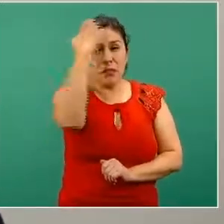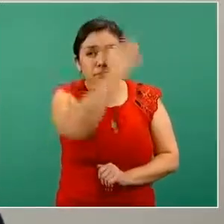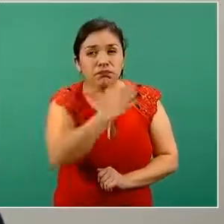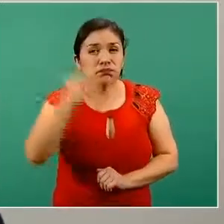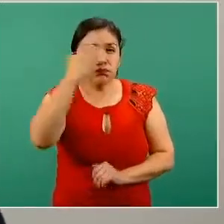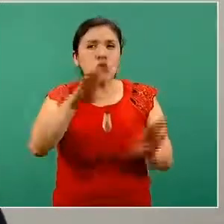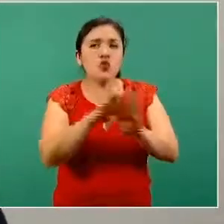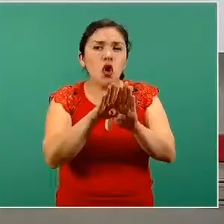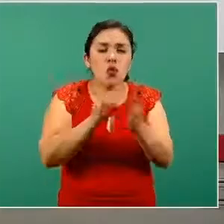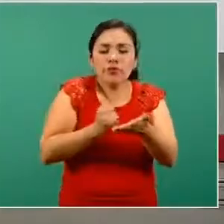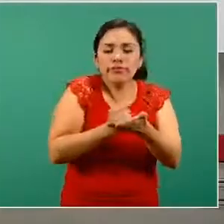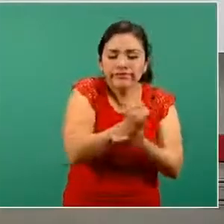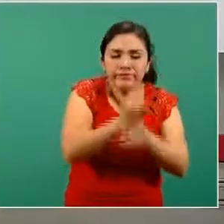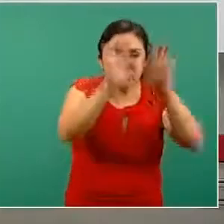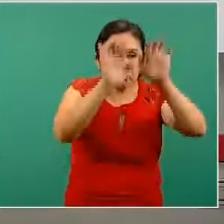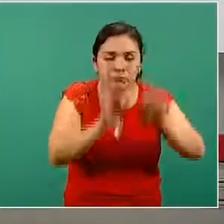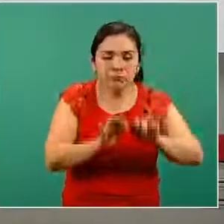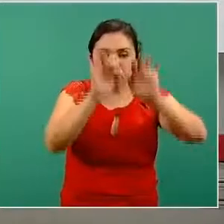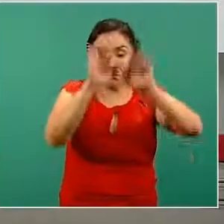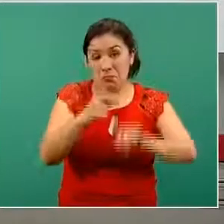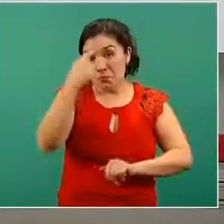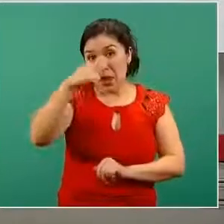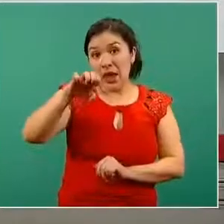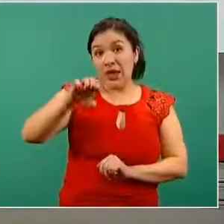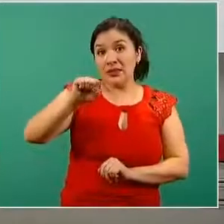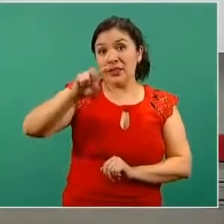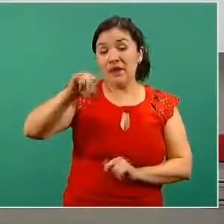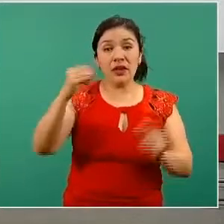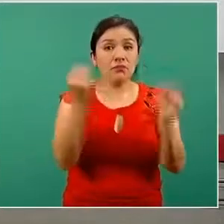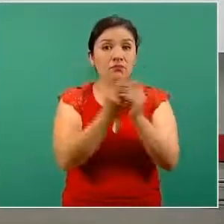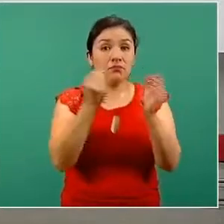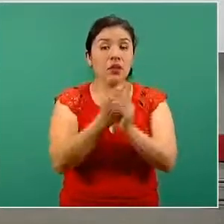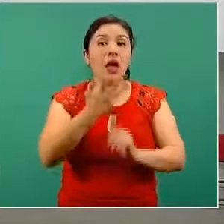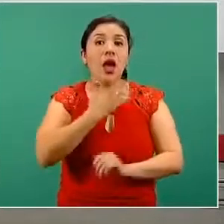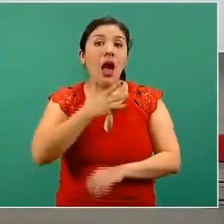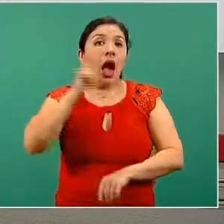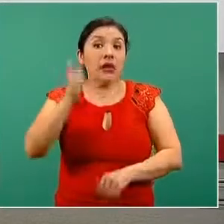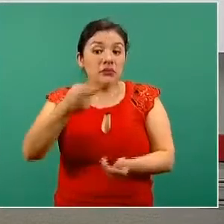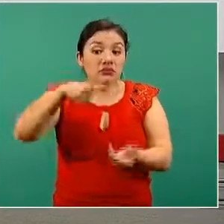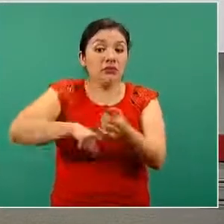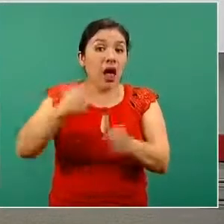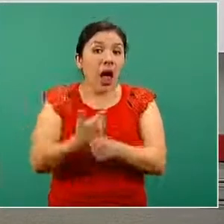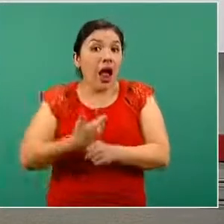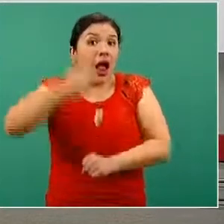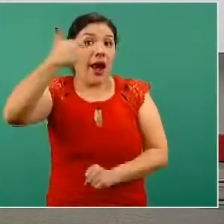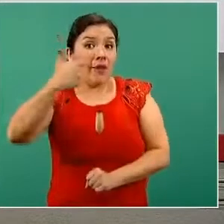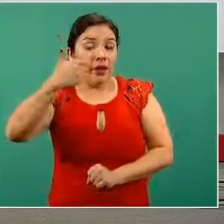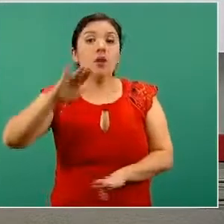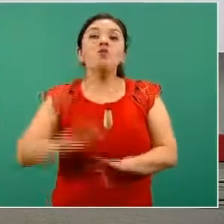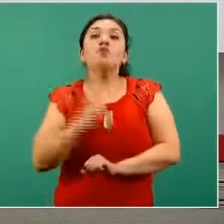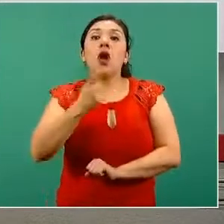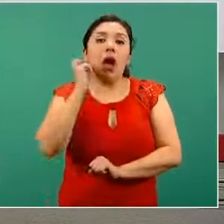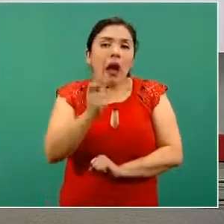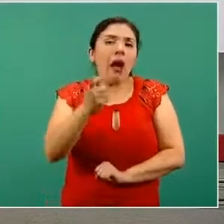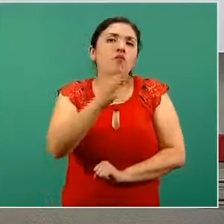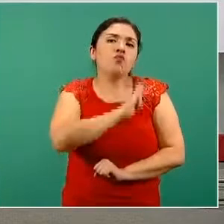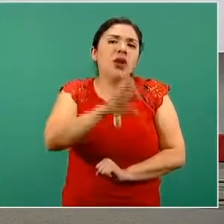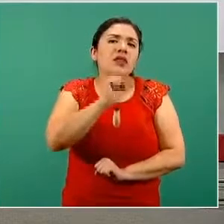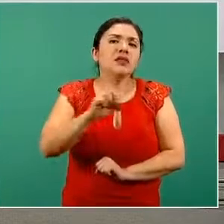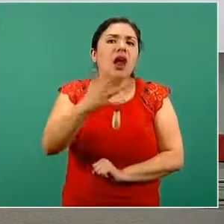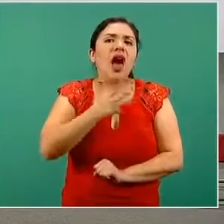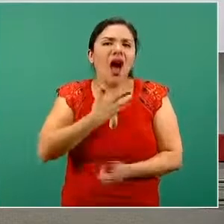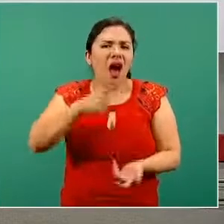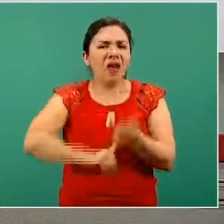la dictaminación de estos ESAVIS que en su momento se clasifican como graves. Graves porque en su momento también pues generan